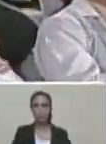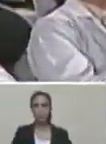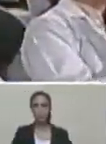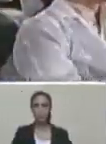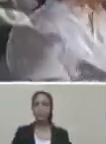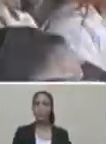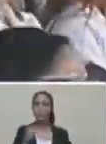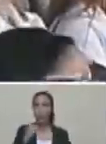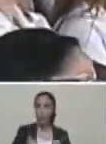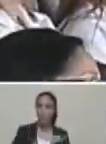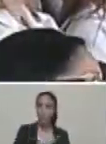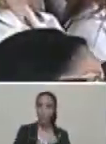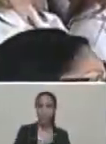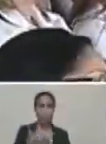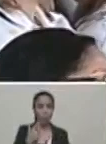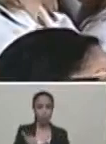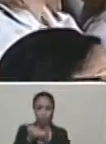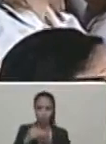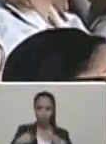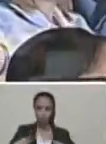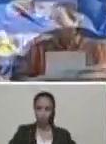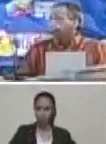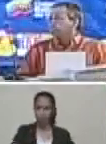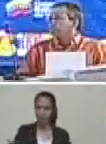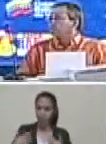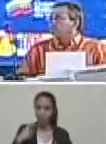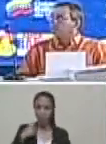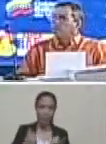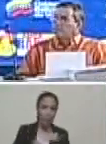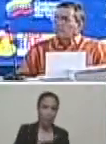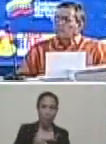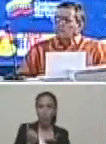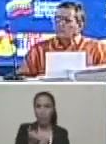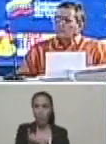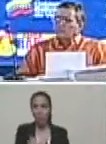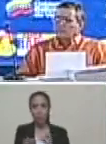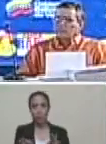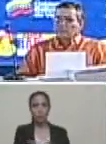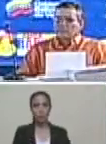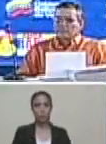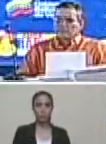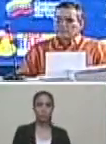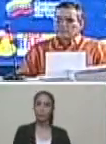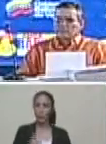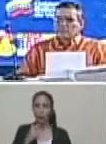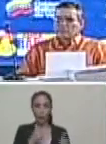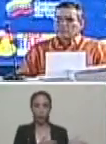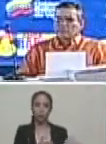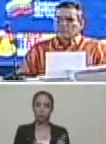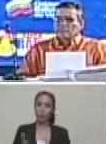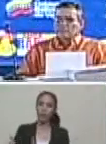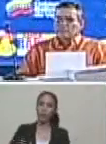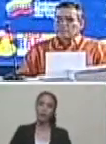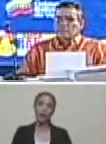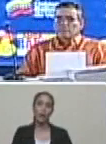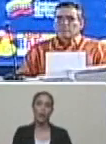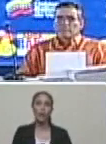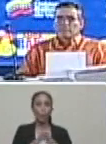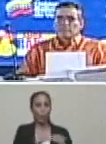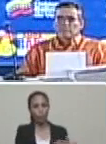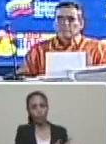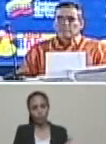Todo ese apoyo y toda esa ayuda necesaria para Venezuela llega de manera organizada, cumpliendo los